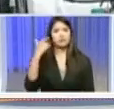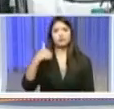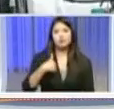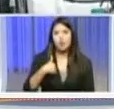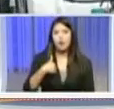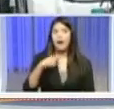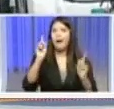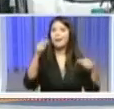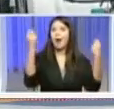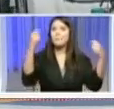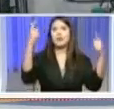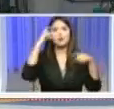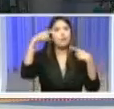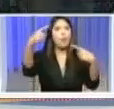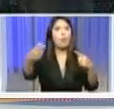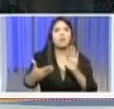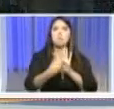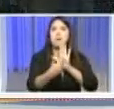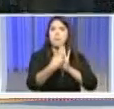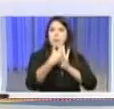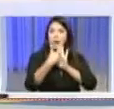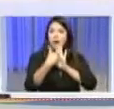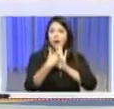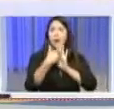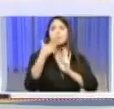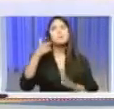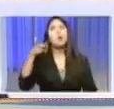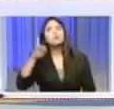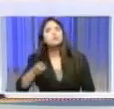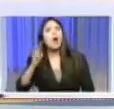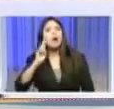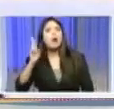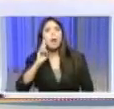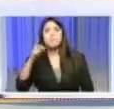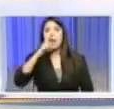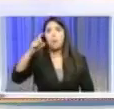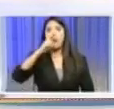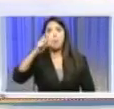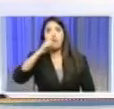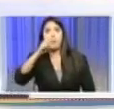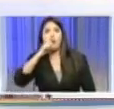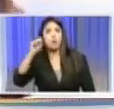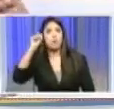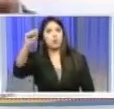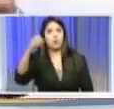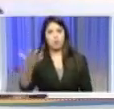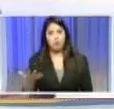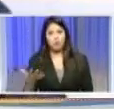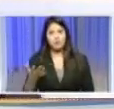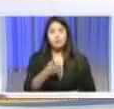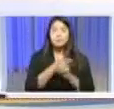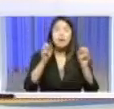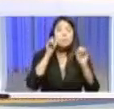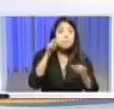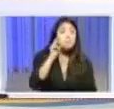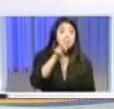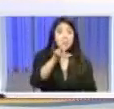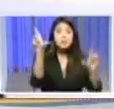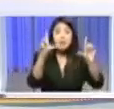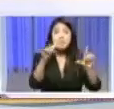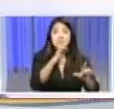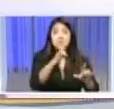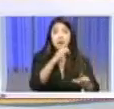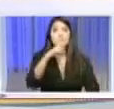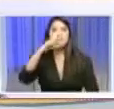de una campaña diaria. Si usted prende la radio, Maduro, Maduro, Maduro, Maduro. Si usted pone los noticieros de televisión,